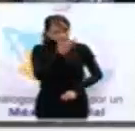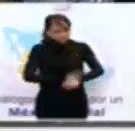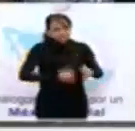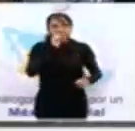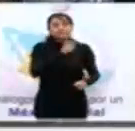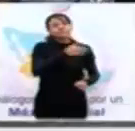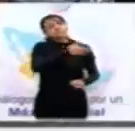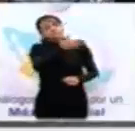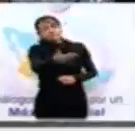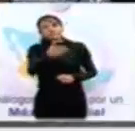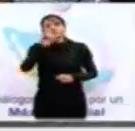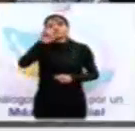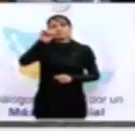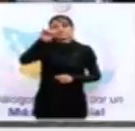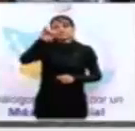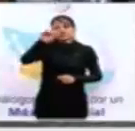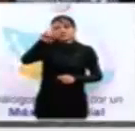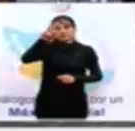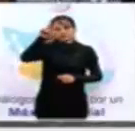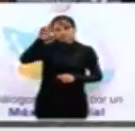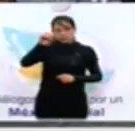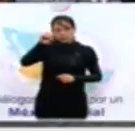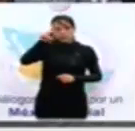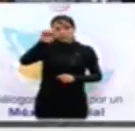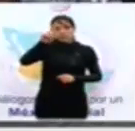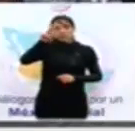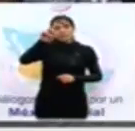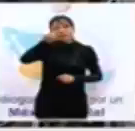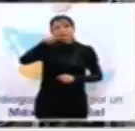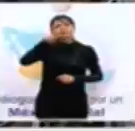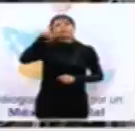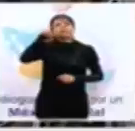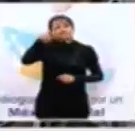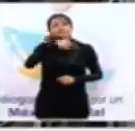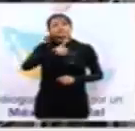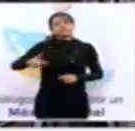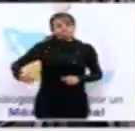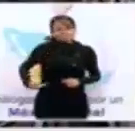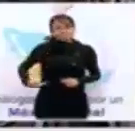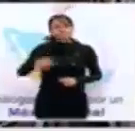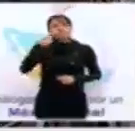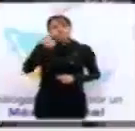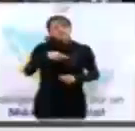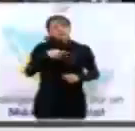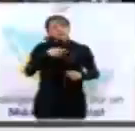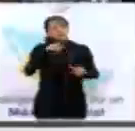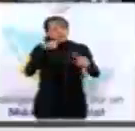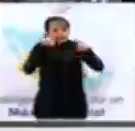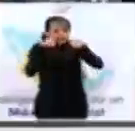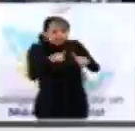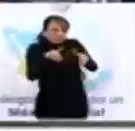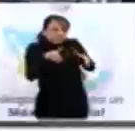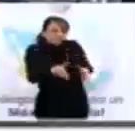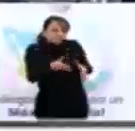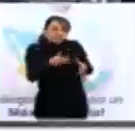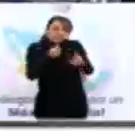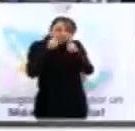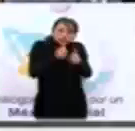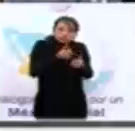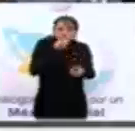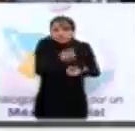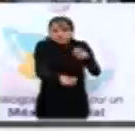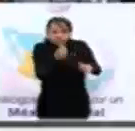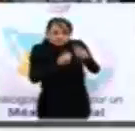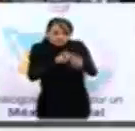Buenas tardes. También nos acompaña en la mesa el senador Isidro Pedraza, presidente de la Comisión de Autosuficiencia